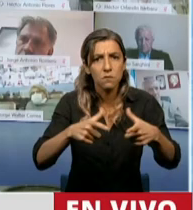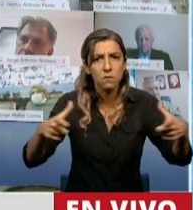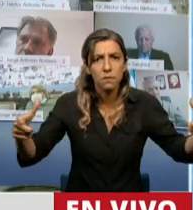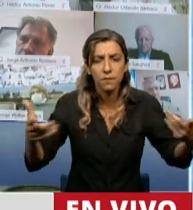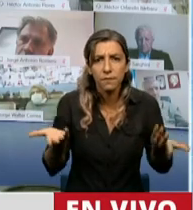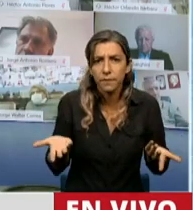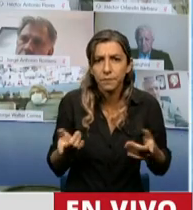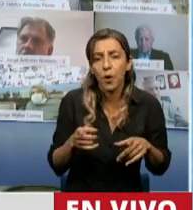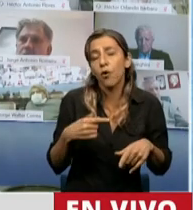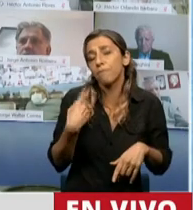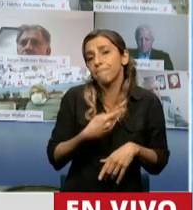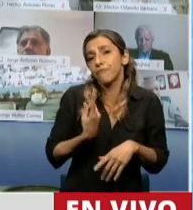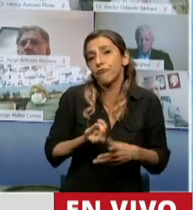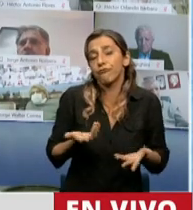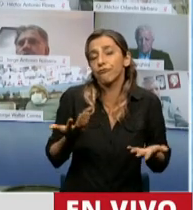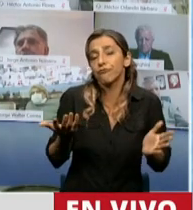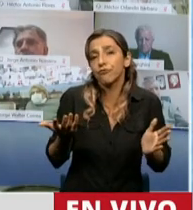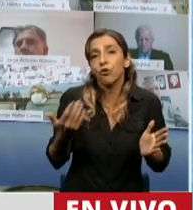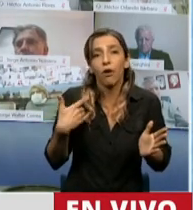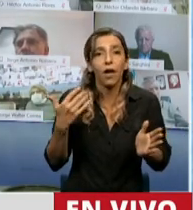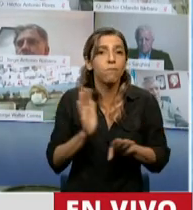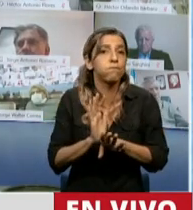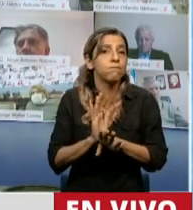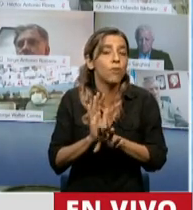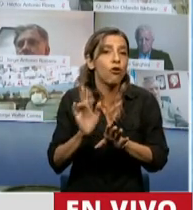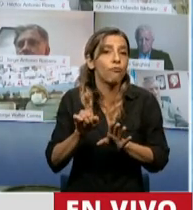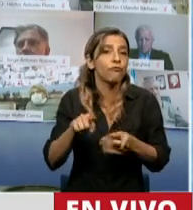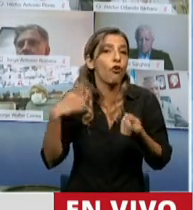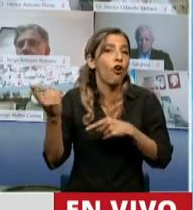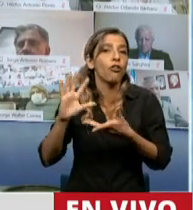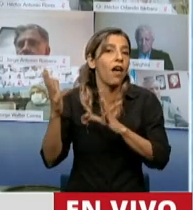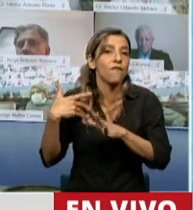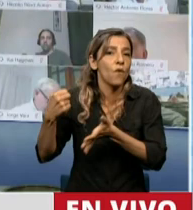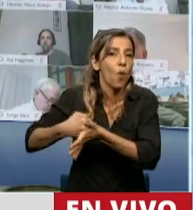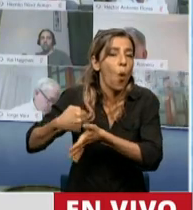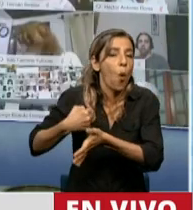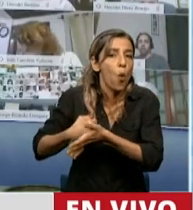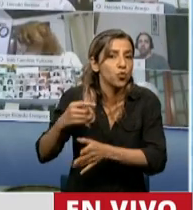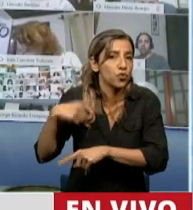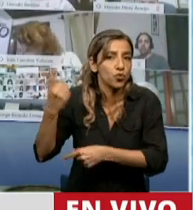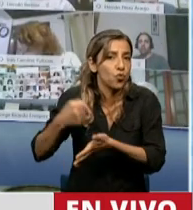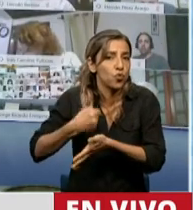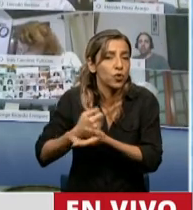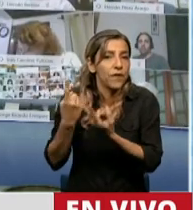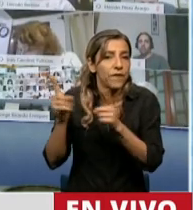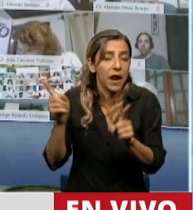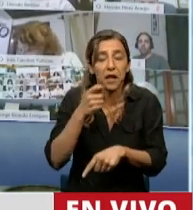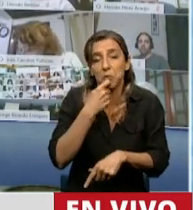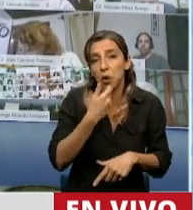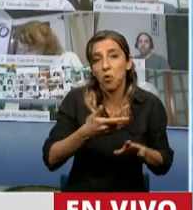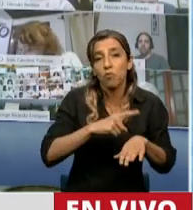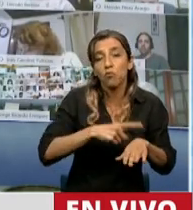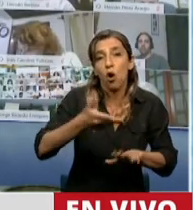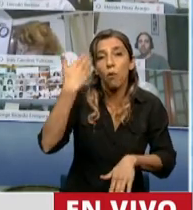a nosotros que provenimos por ahí también de otro tipo de luchas, como fueron también, por ejemplo, la ley de medios,